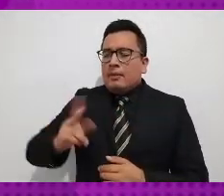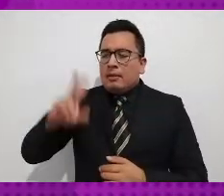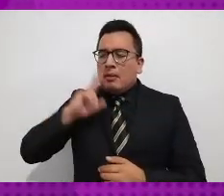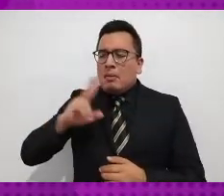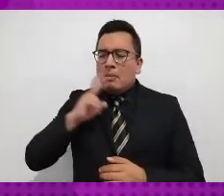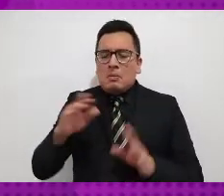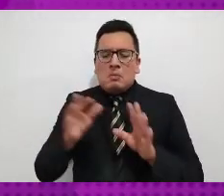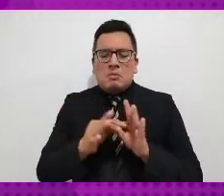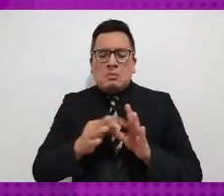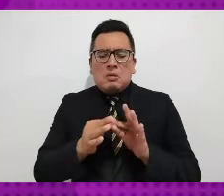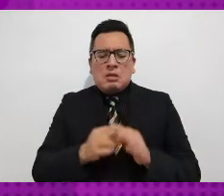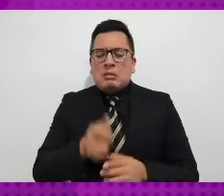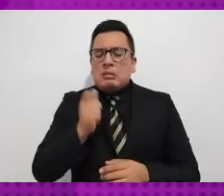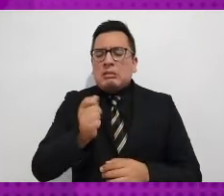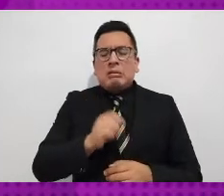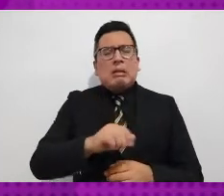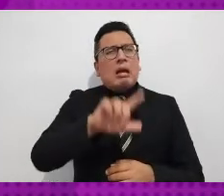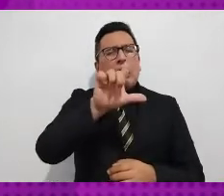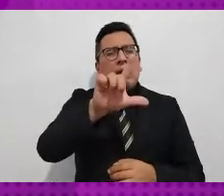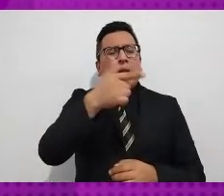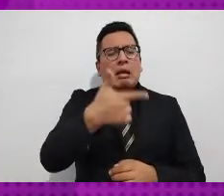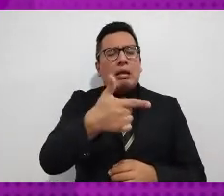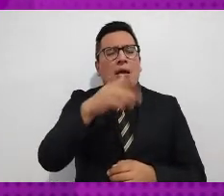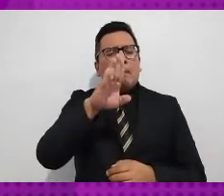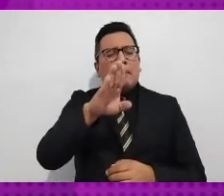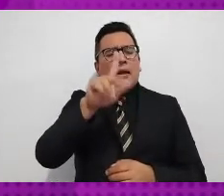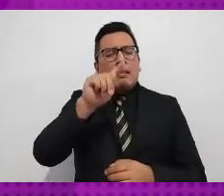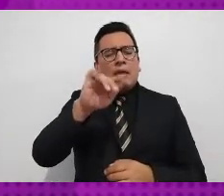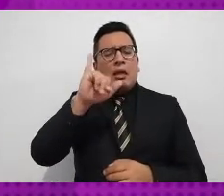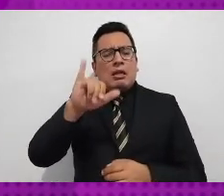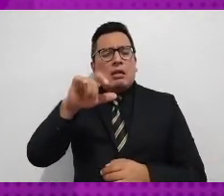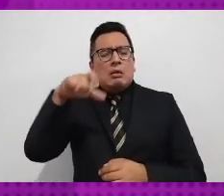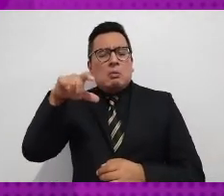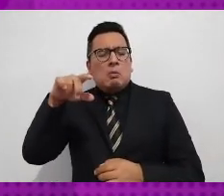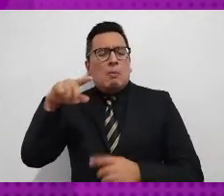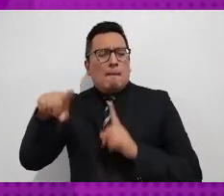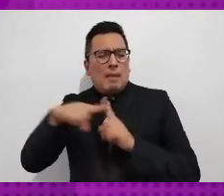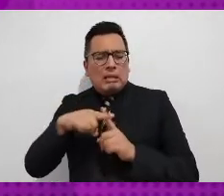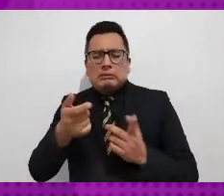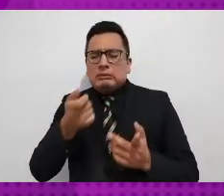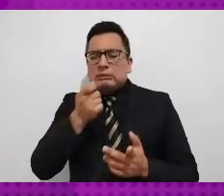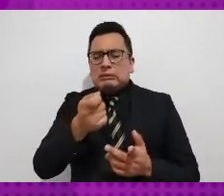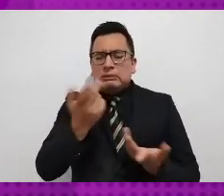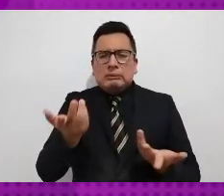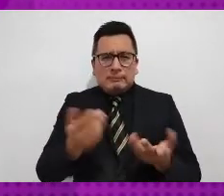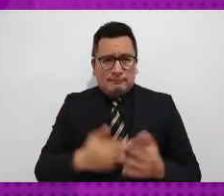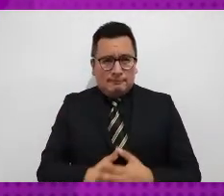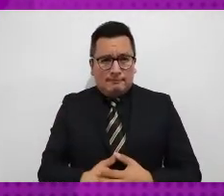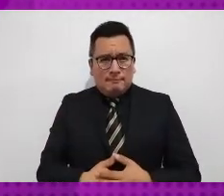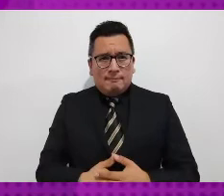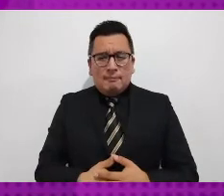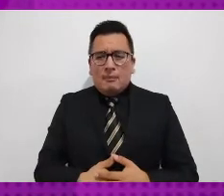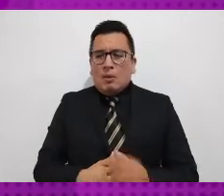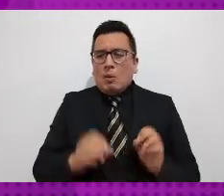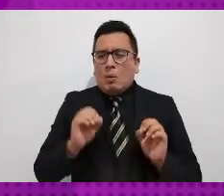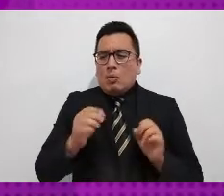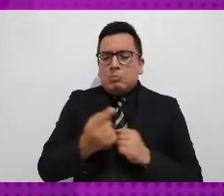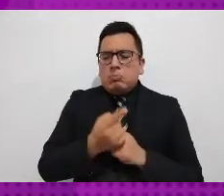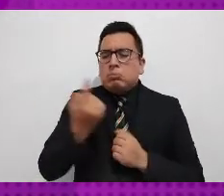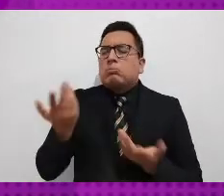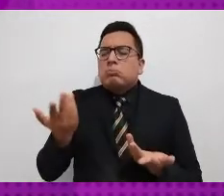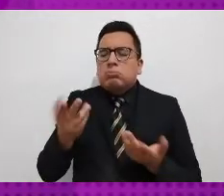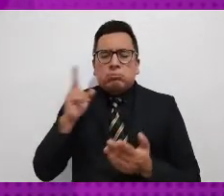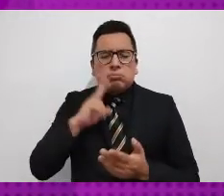explicar lo que son las siglas y ya ahorita nos vamos a qué corresponde o a qué obedece este mes o por qué se conmemora